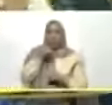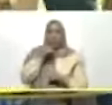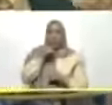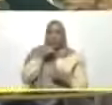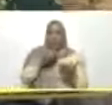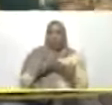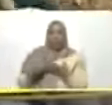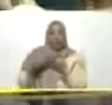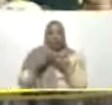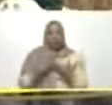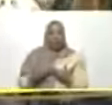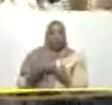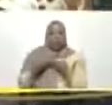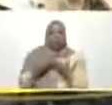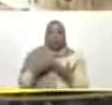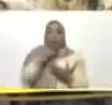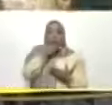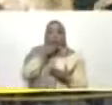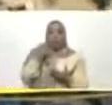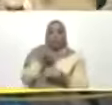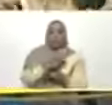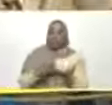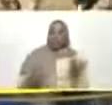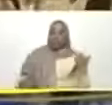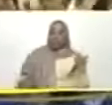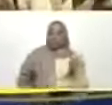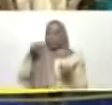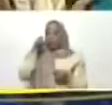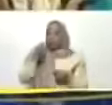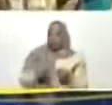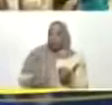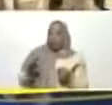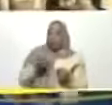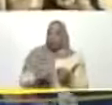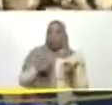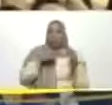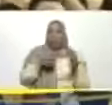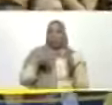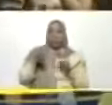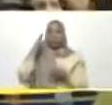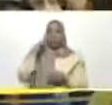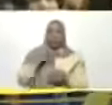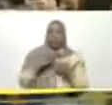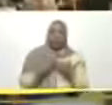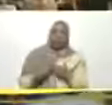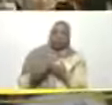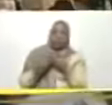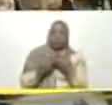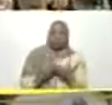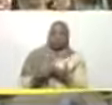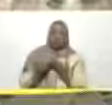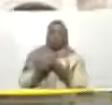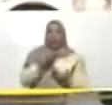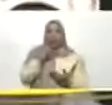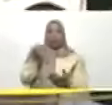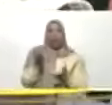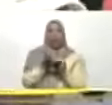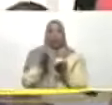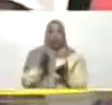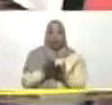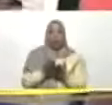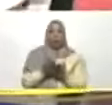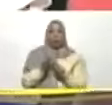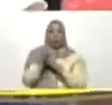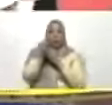estudiantiles y con orgullo presidente puedo decir que la organización bolivariana estudiantil es la mejor escuela para